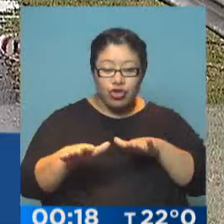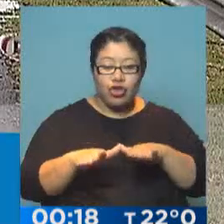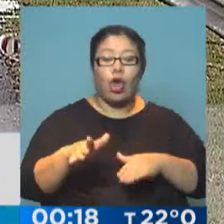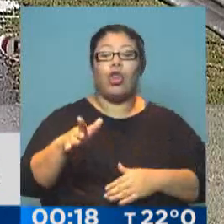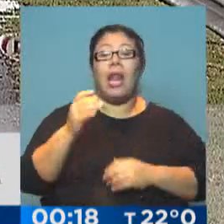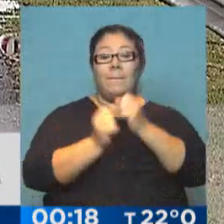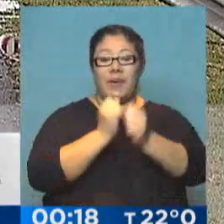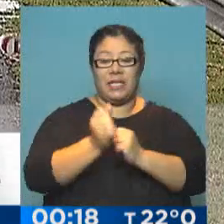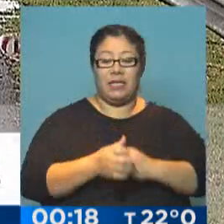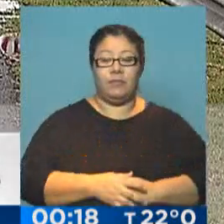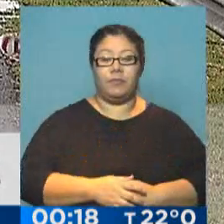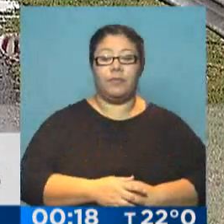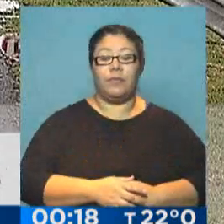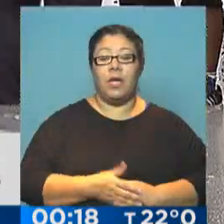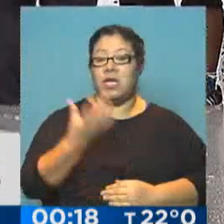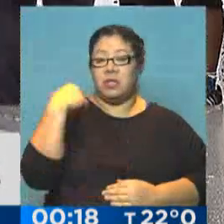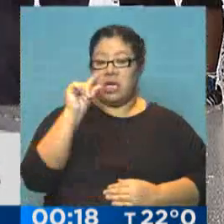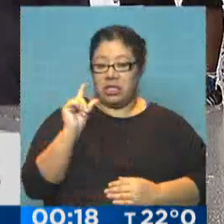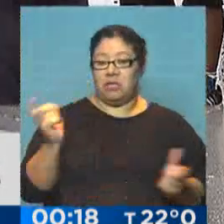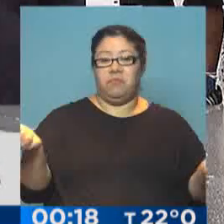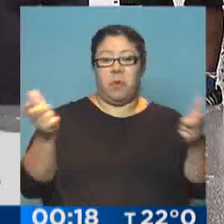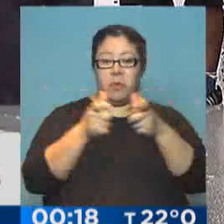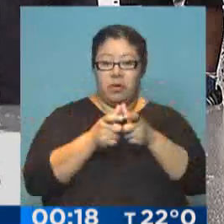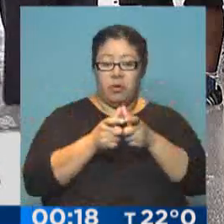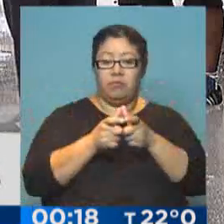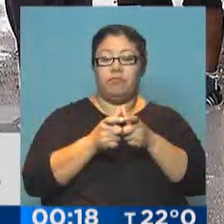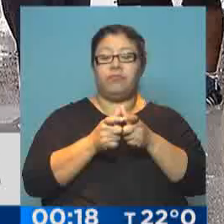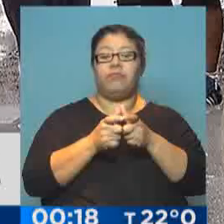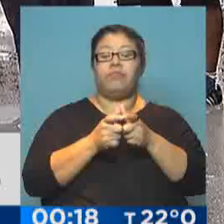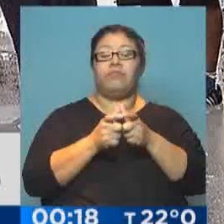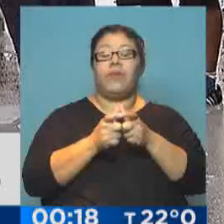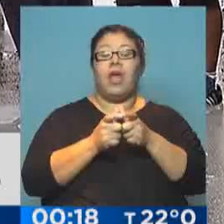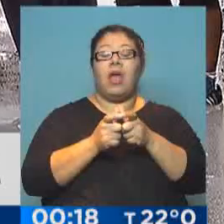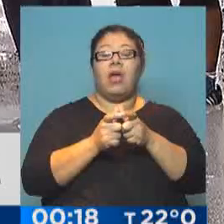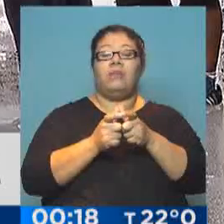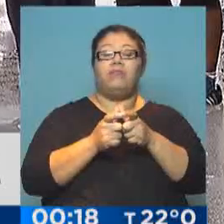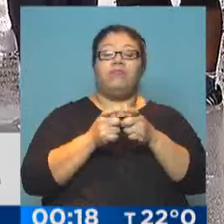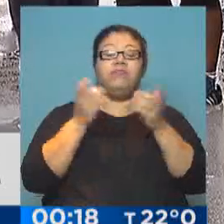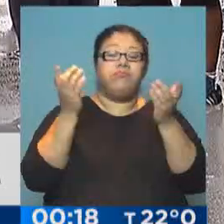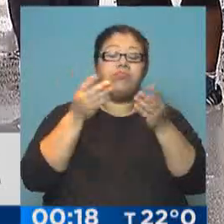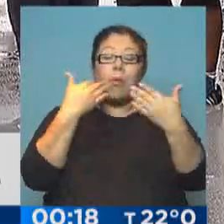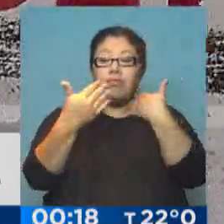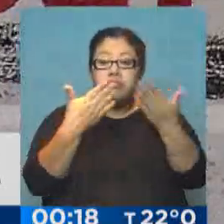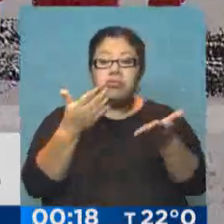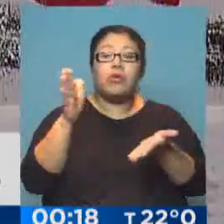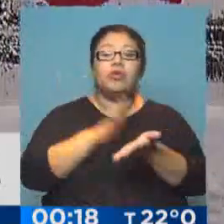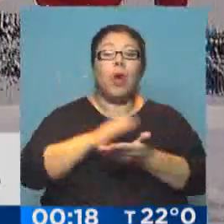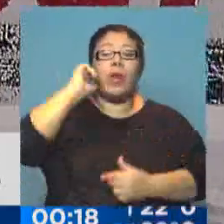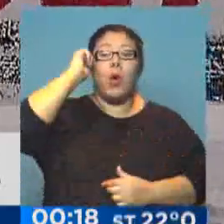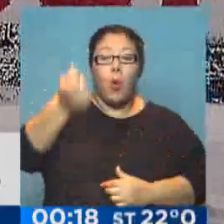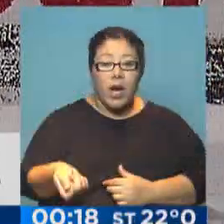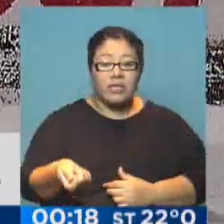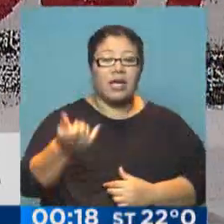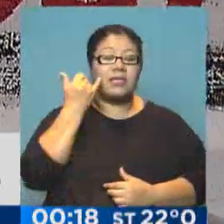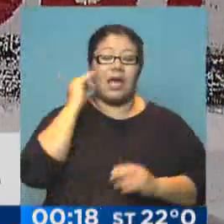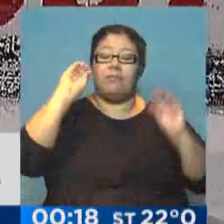Juntamos con los compañeros recién, estuvimos analizando el fallo de la jueza. La jueza decretó la quiebra y establece una serie de medidas